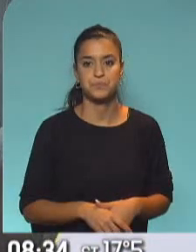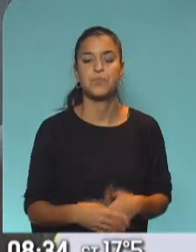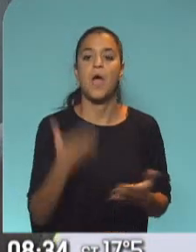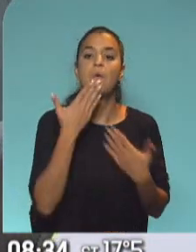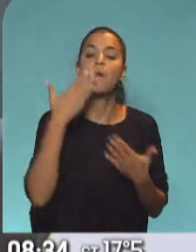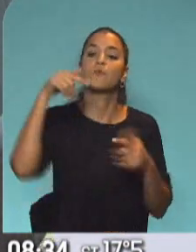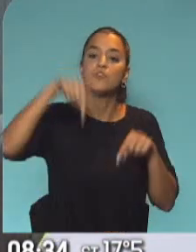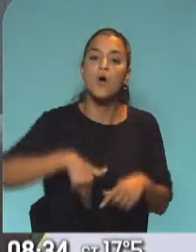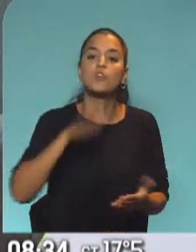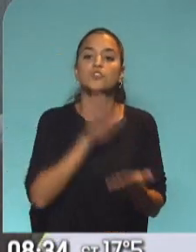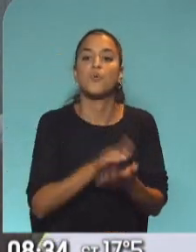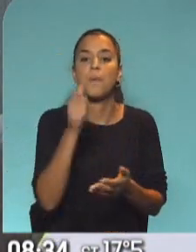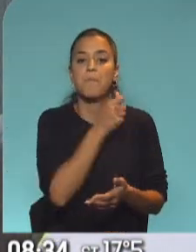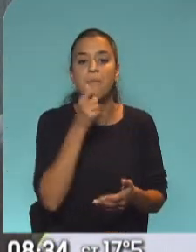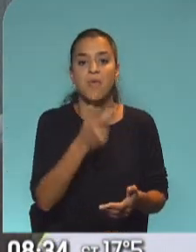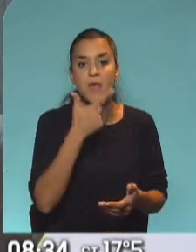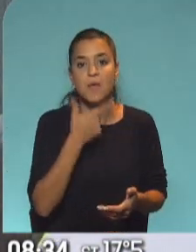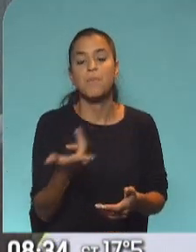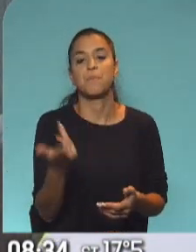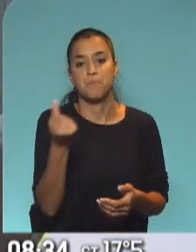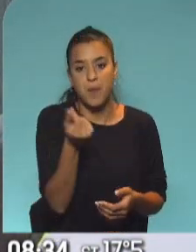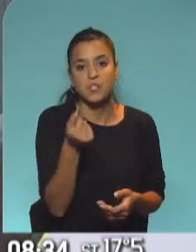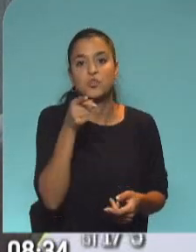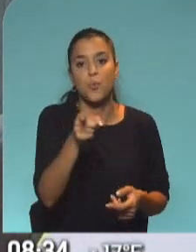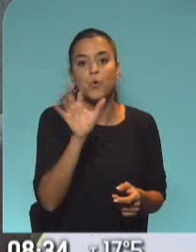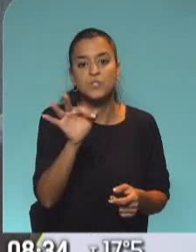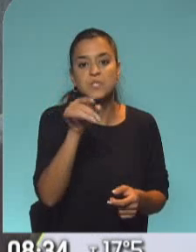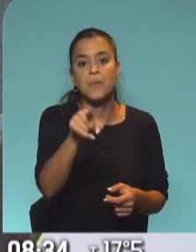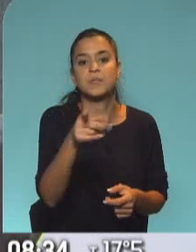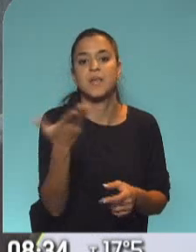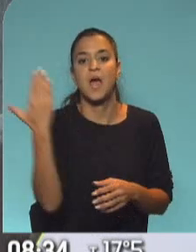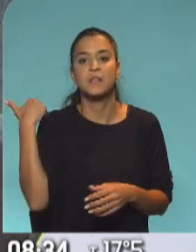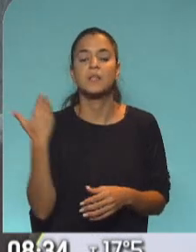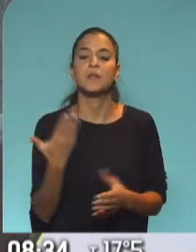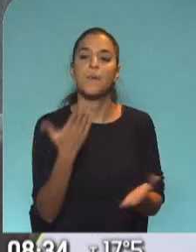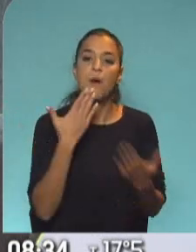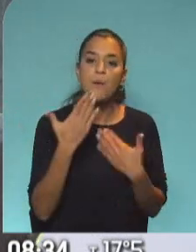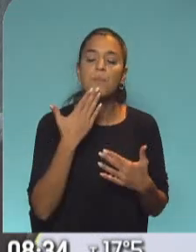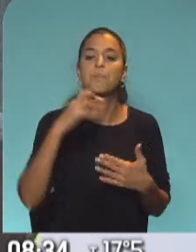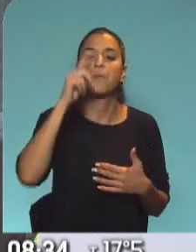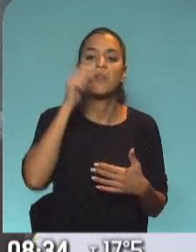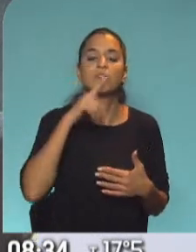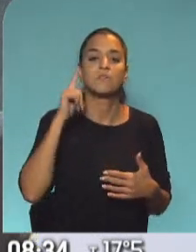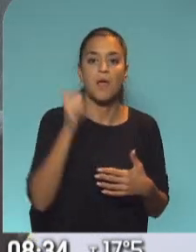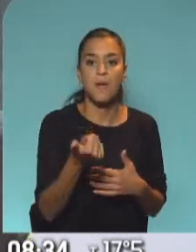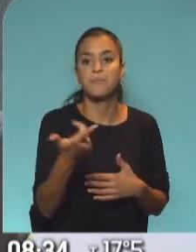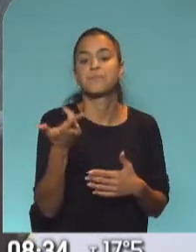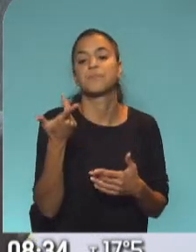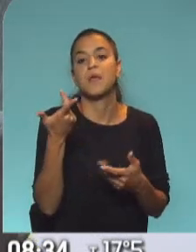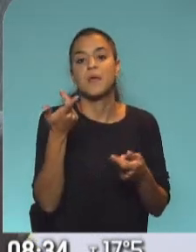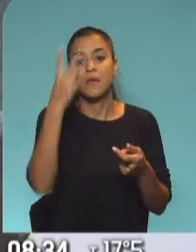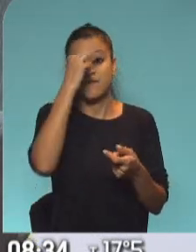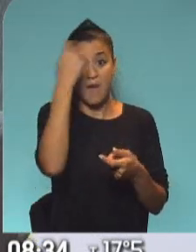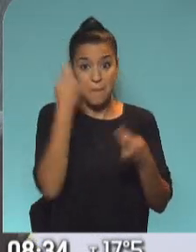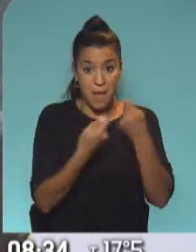Hablamos ahora de los medicamentos y los precios. Vos sabés, Ale, que estábamos recién dialogando con Marcelo Peretta, que es del Sindicato de Farmacéuticos, respecto al impacto